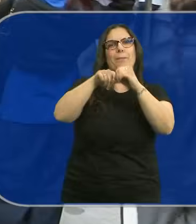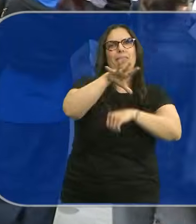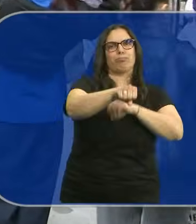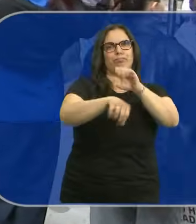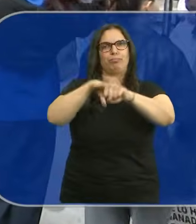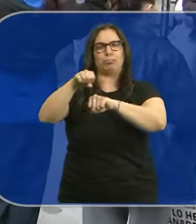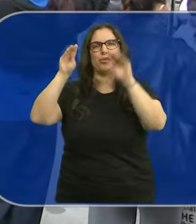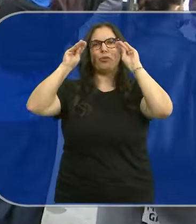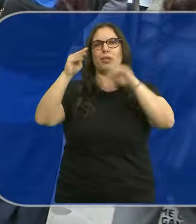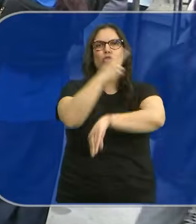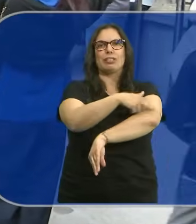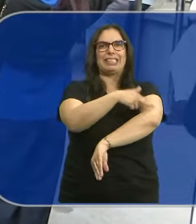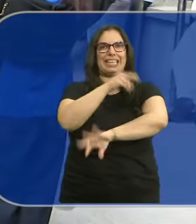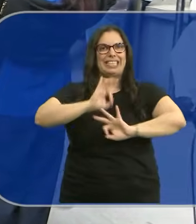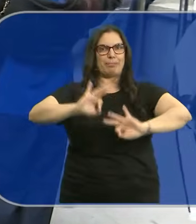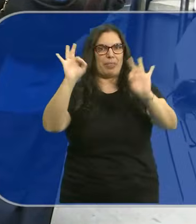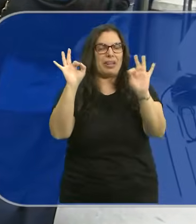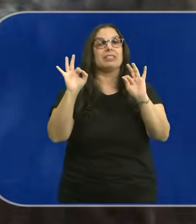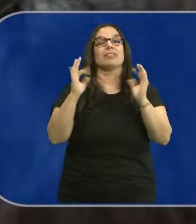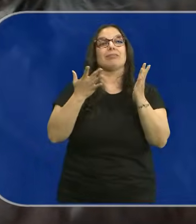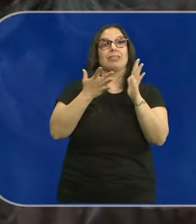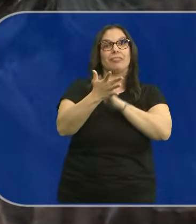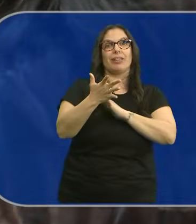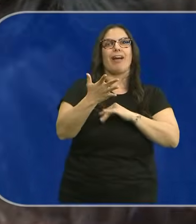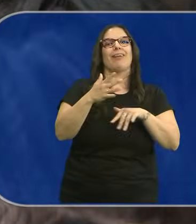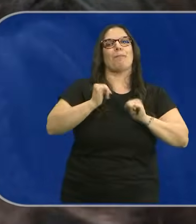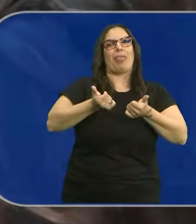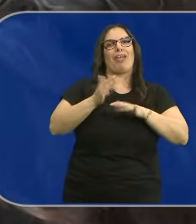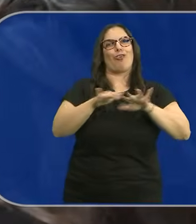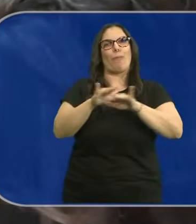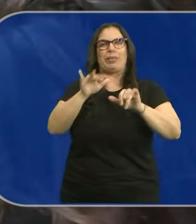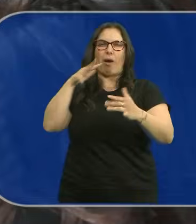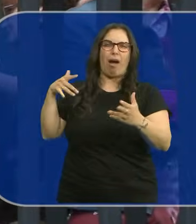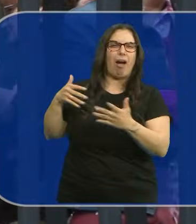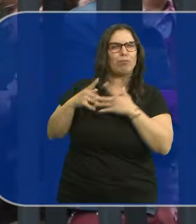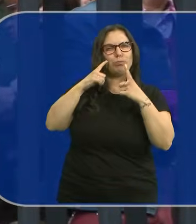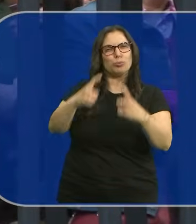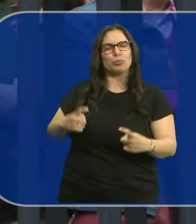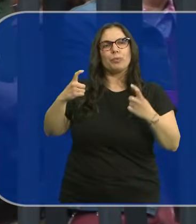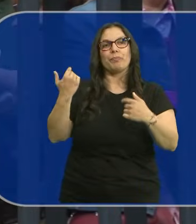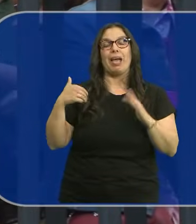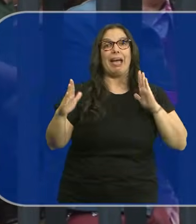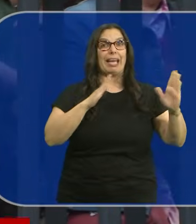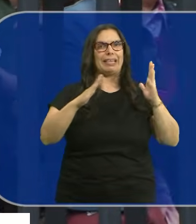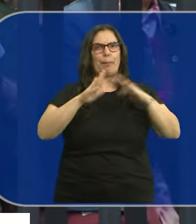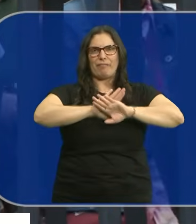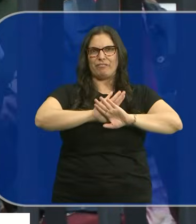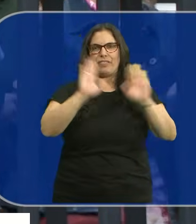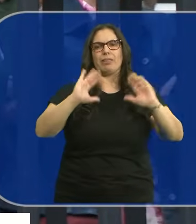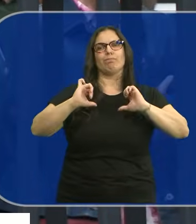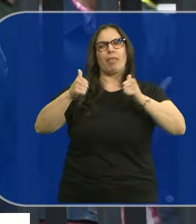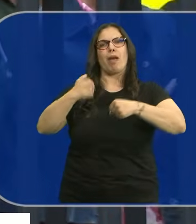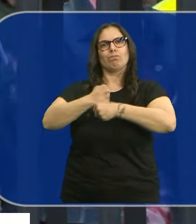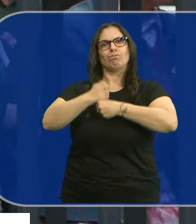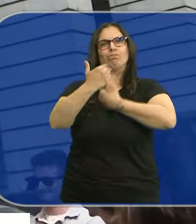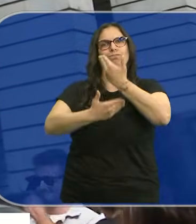plazas de formación sanitaria especializada. Comienza así la recompensa a todo ese esfuerzo. Poner fin, ¿no?, a una etapa de poder por fin